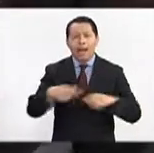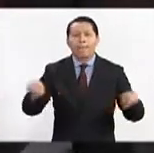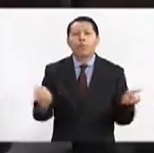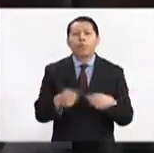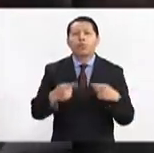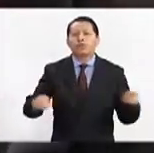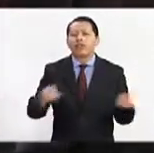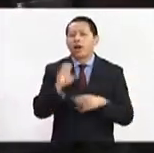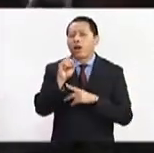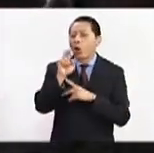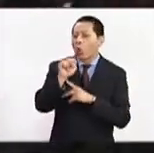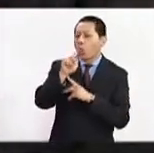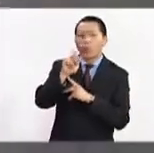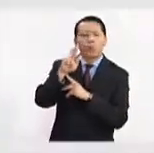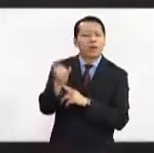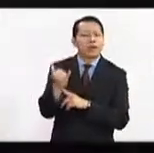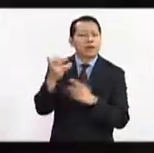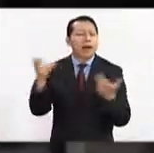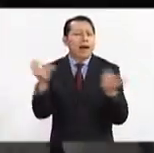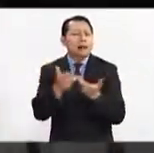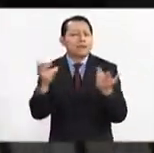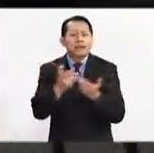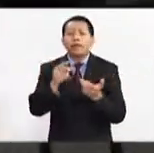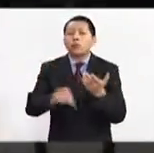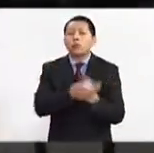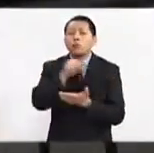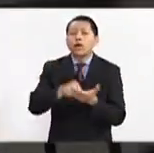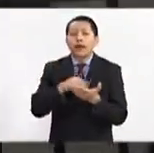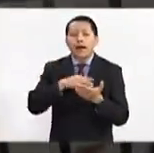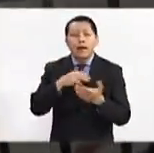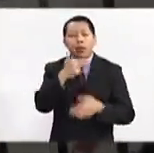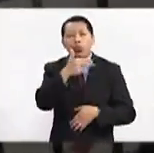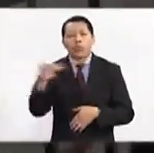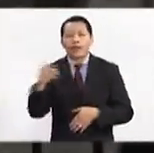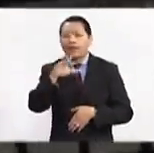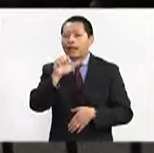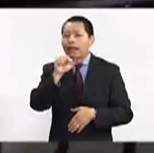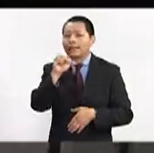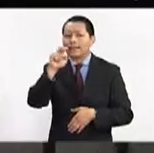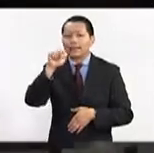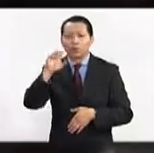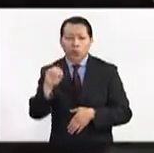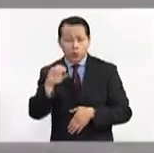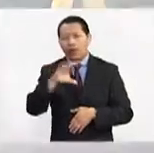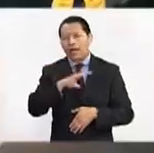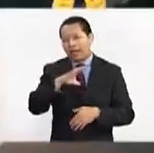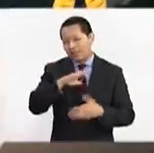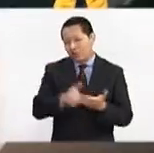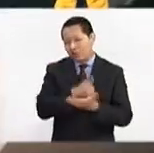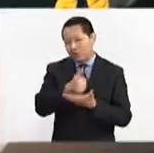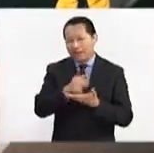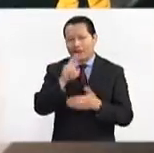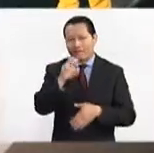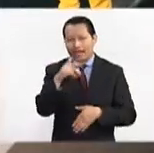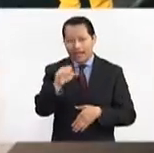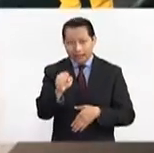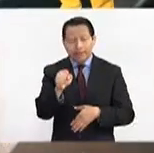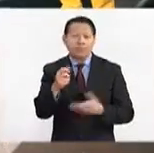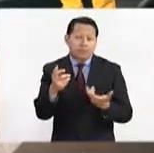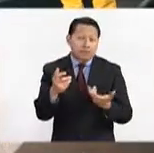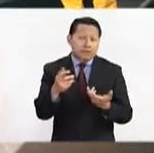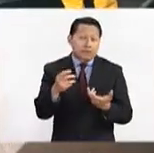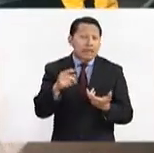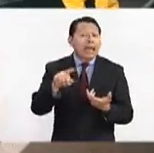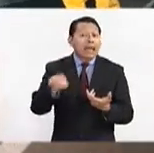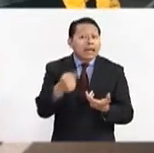country que se realizaba en las inmediaciones del Hotel Casino Mandalay Bay en la ciudad de Las Vegas. Por cierto, uno